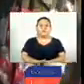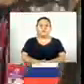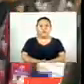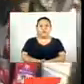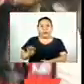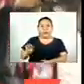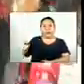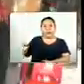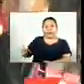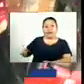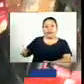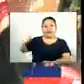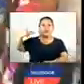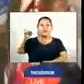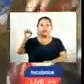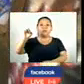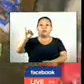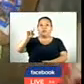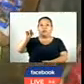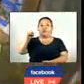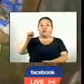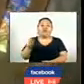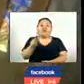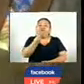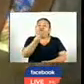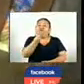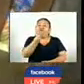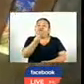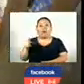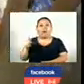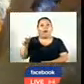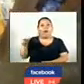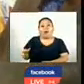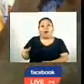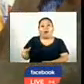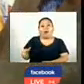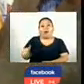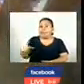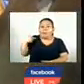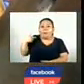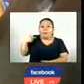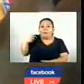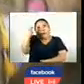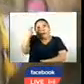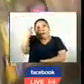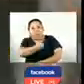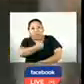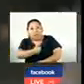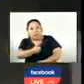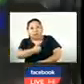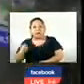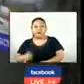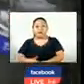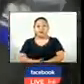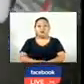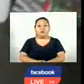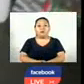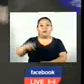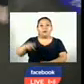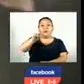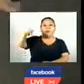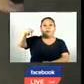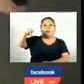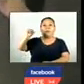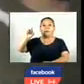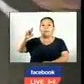él es Chirizo es un anciano y aún así es bastante maltratado él es Parchado